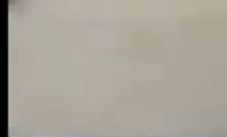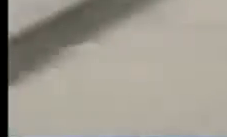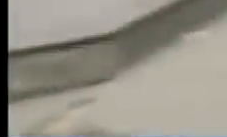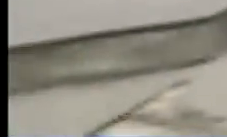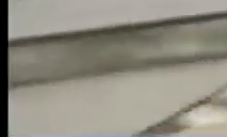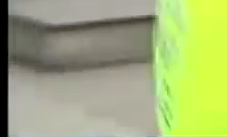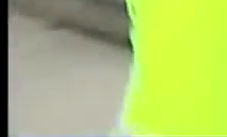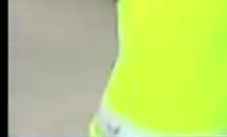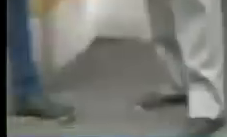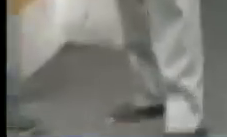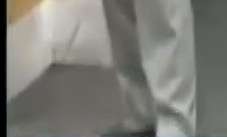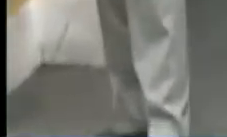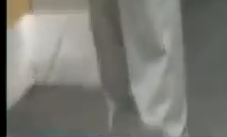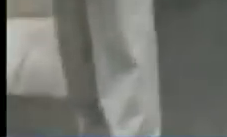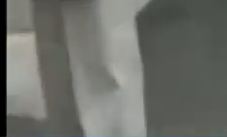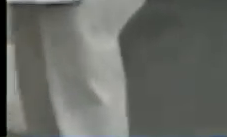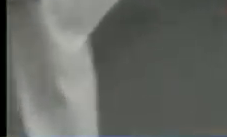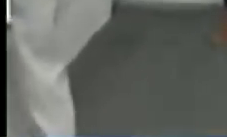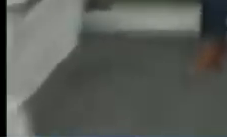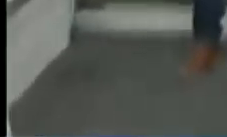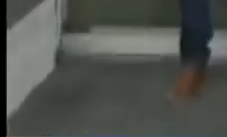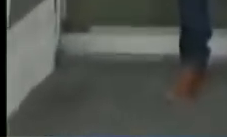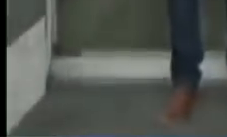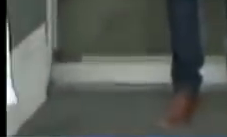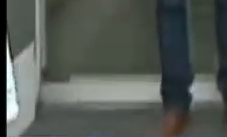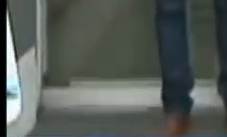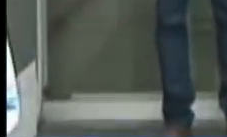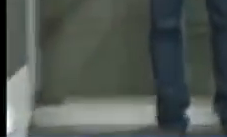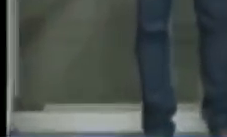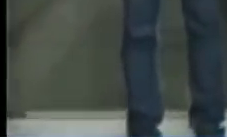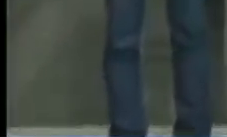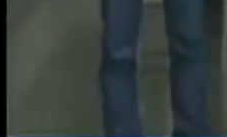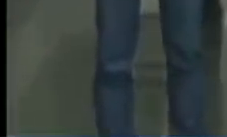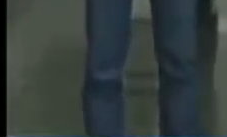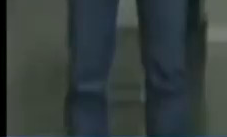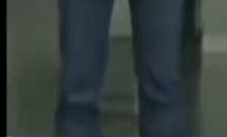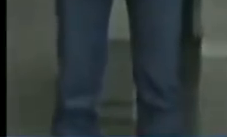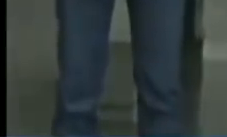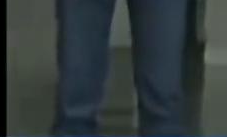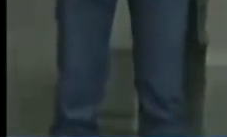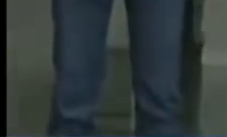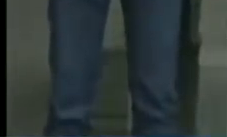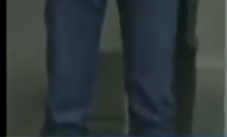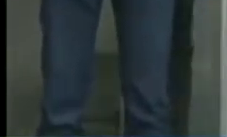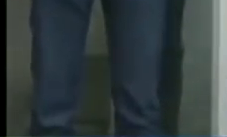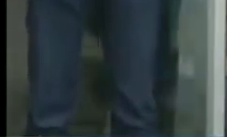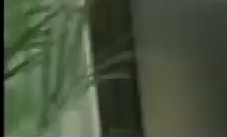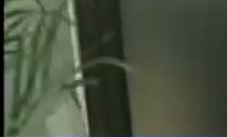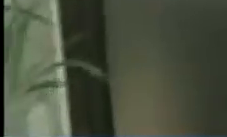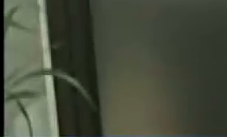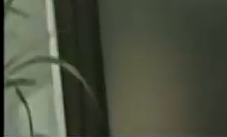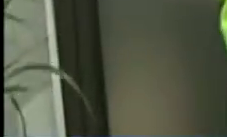En Quito detienen a un hombre acusado de violar a su hijastra menor de edad.